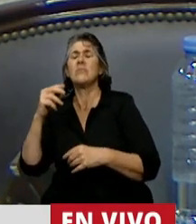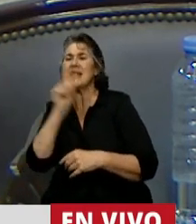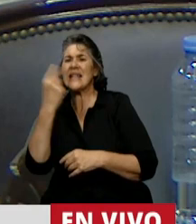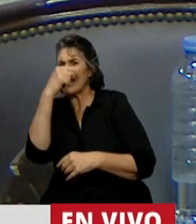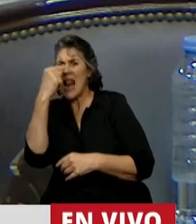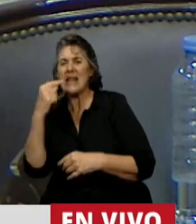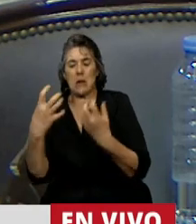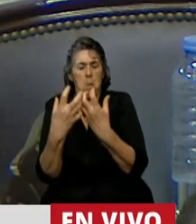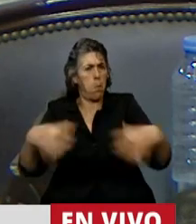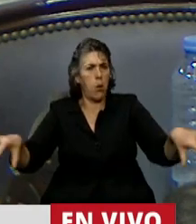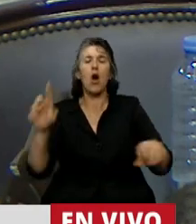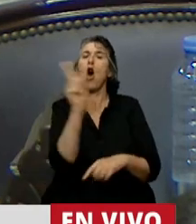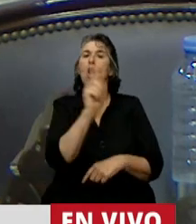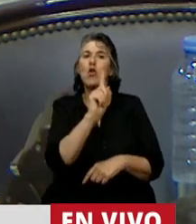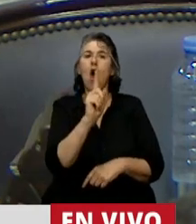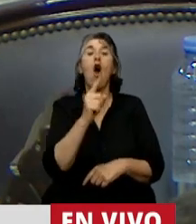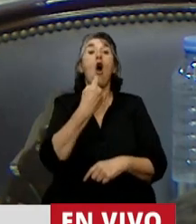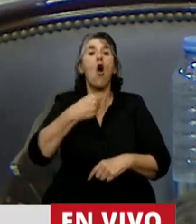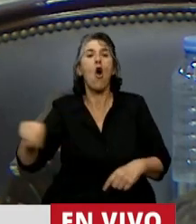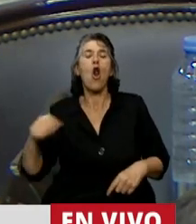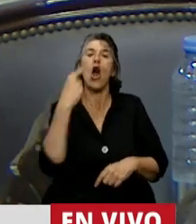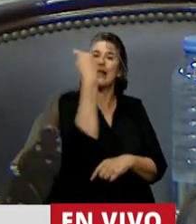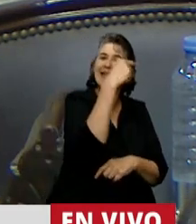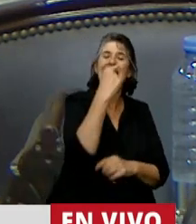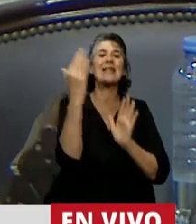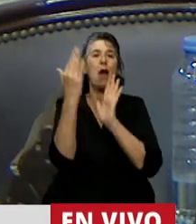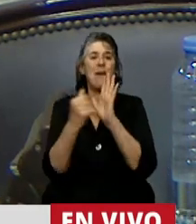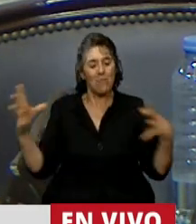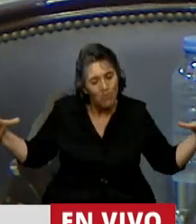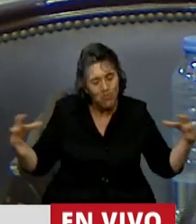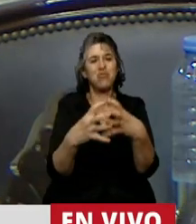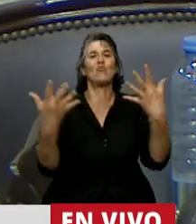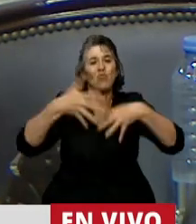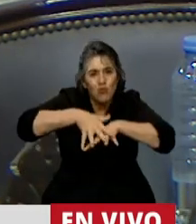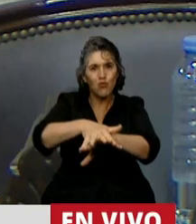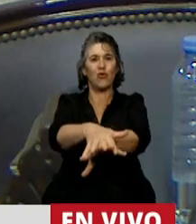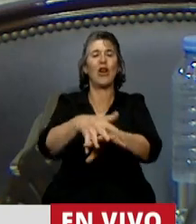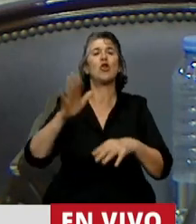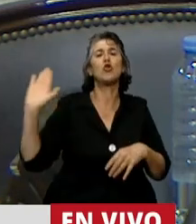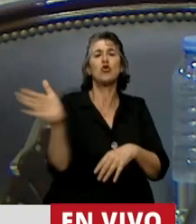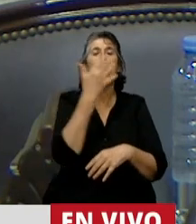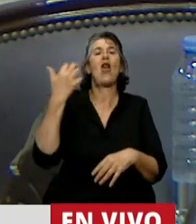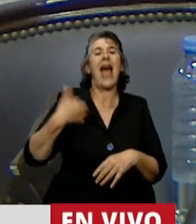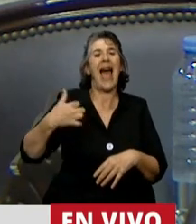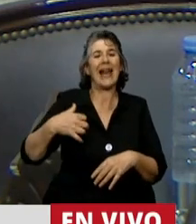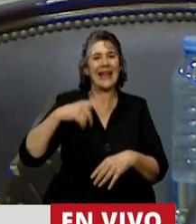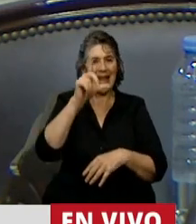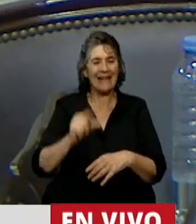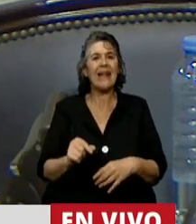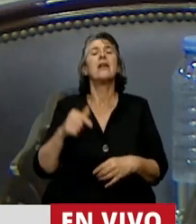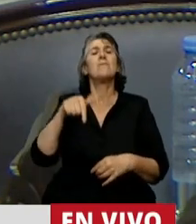los argentinos y argentinas. Como anunciaba un rezo laico, los dolores que nos quedan son las libertades que nos